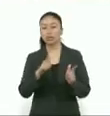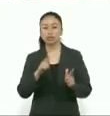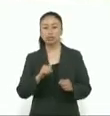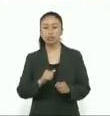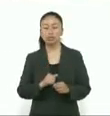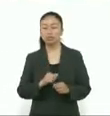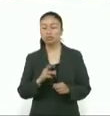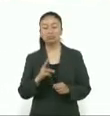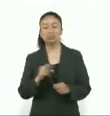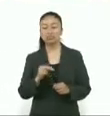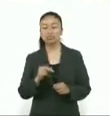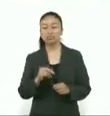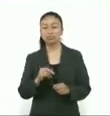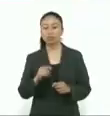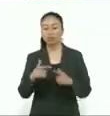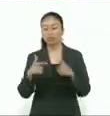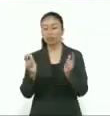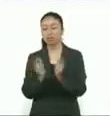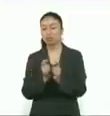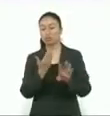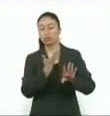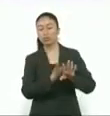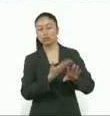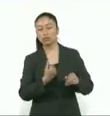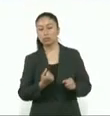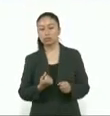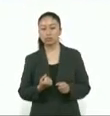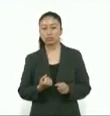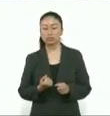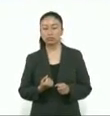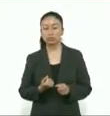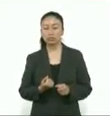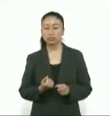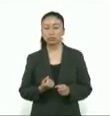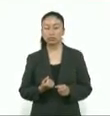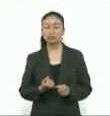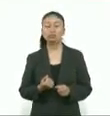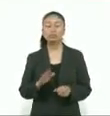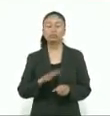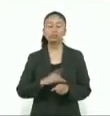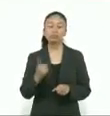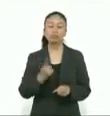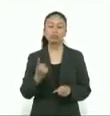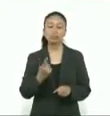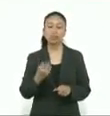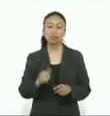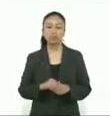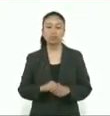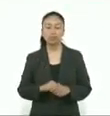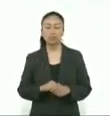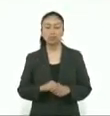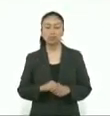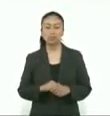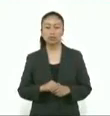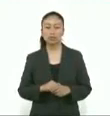Porque los derechos de las mujeres no se conjugan con la